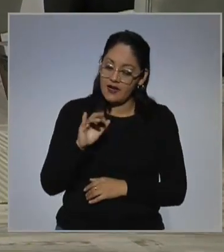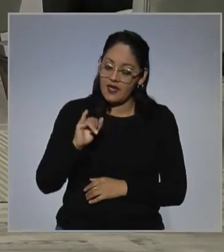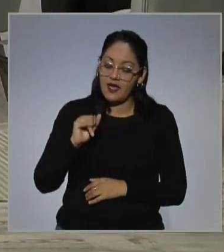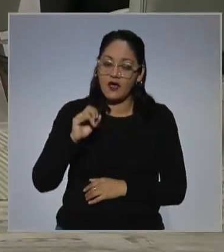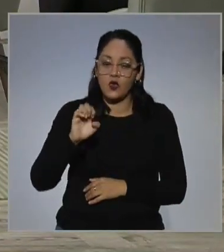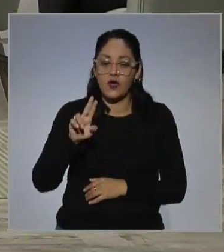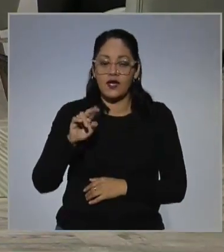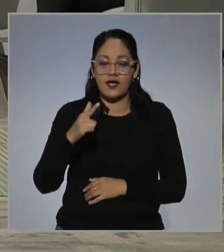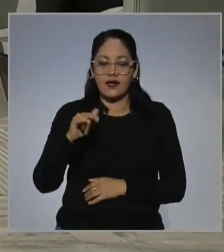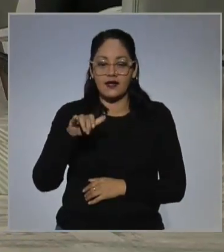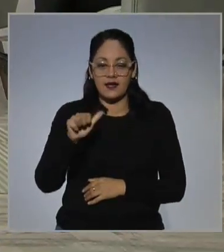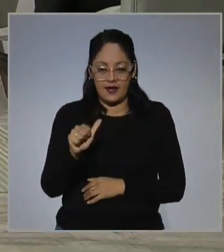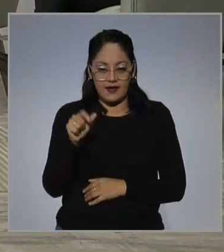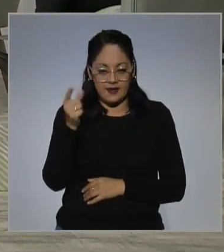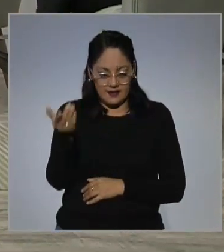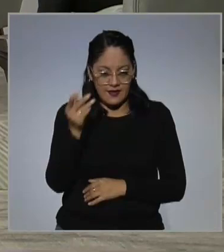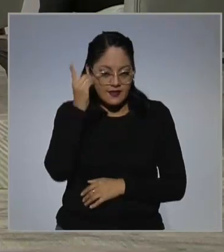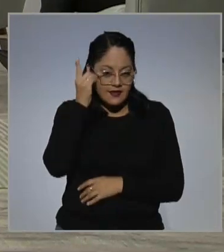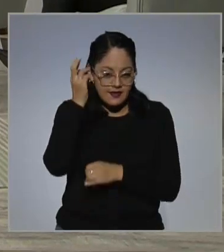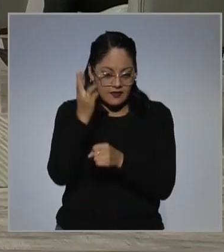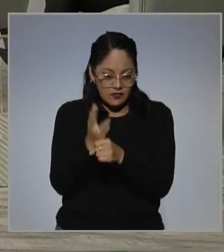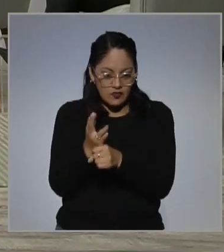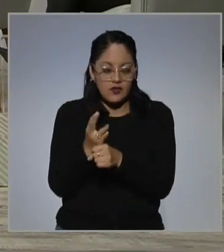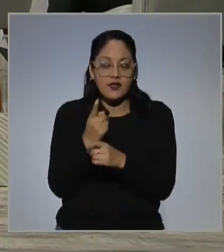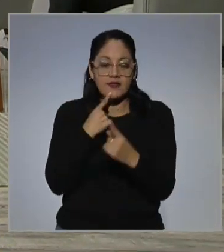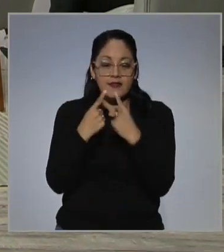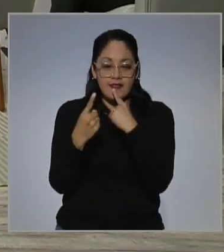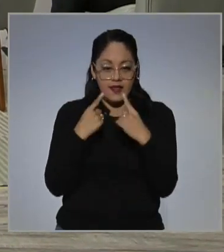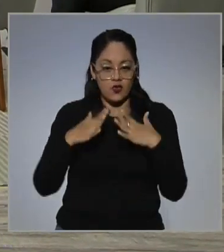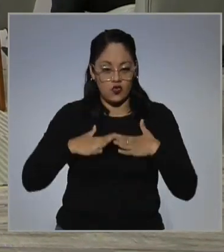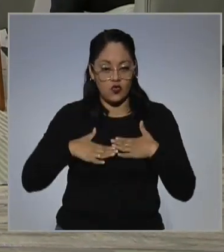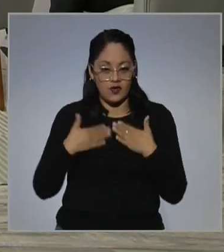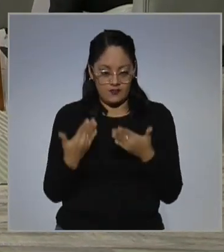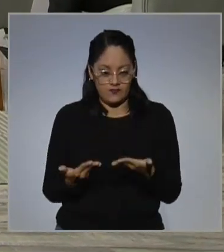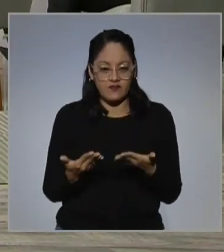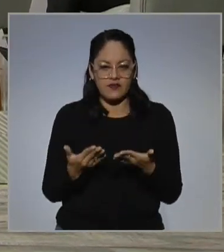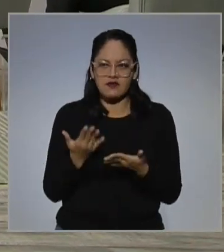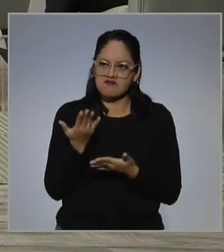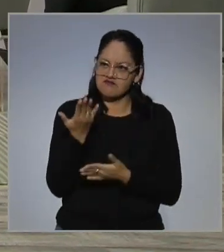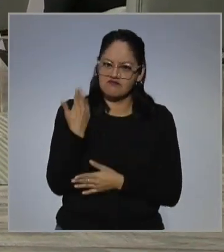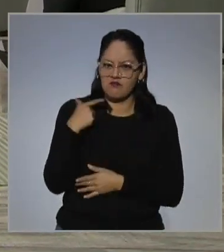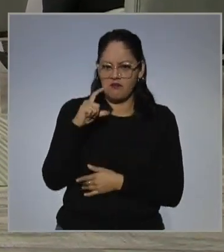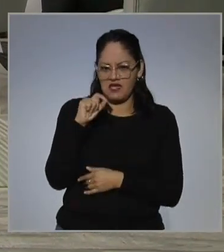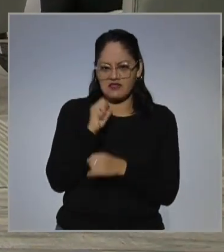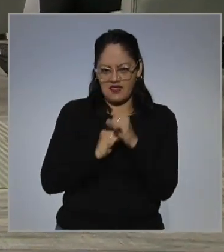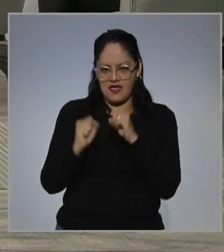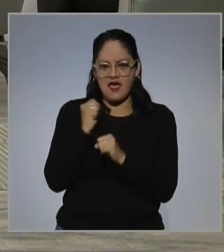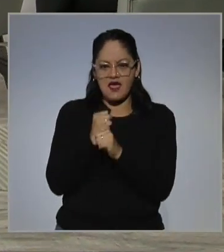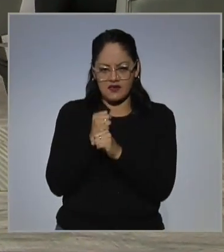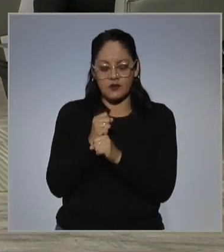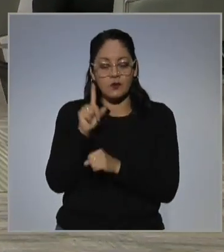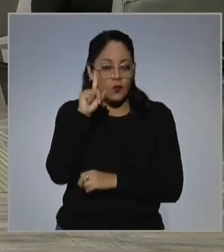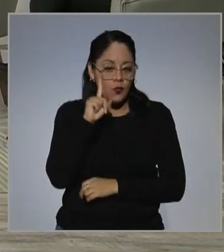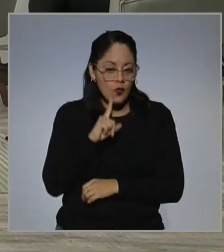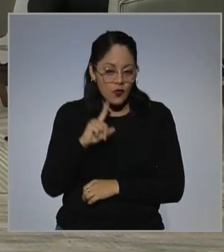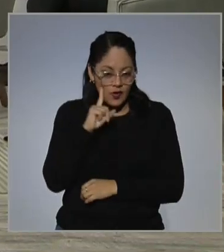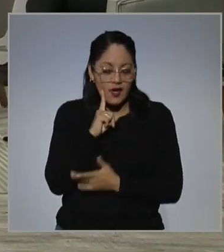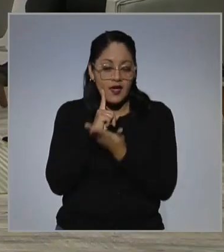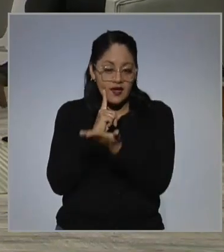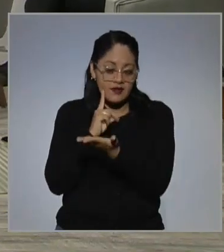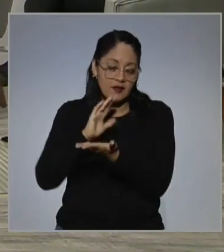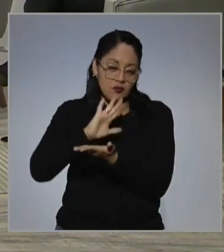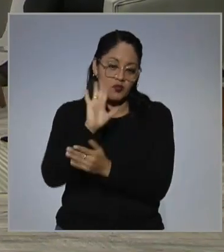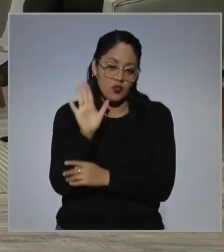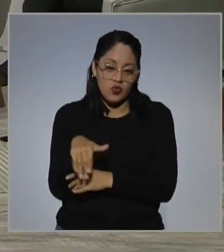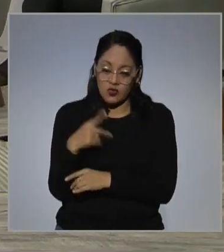Tamés, que fue directora de Diálogos en Confianza hace unos 20 años. Sí. Una mujer que falleció